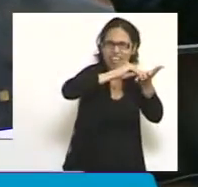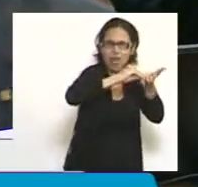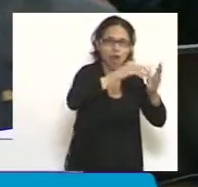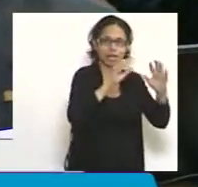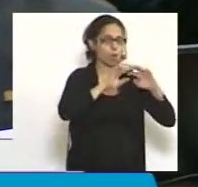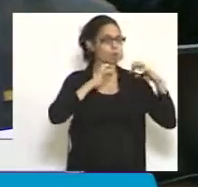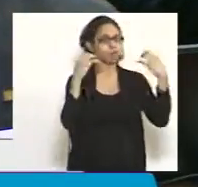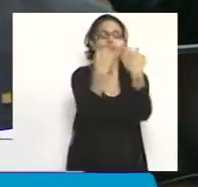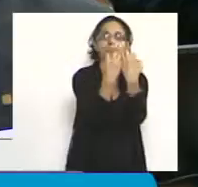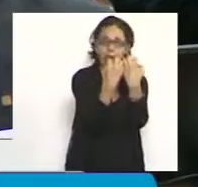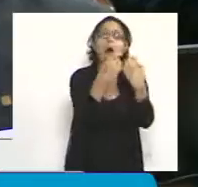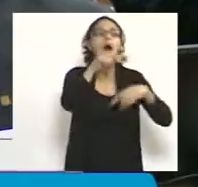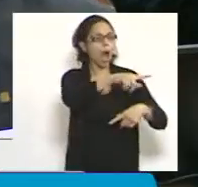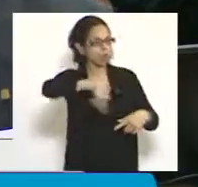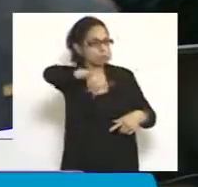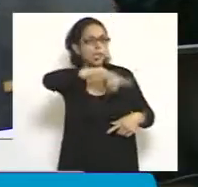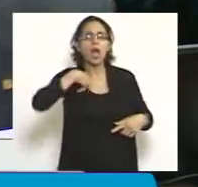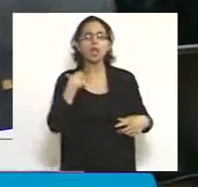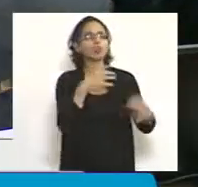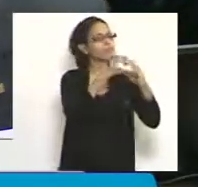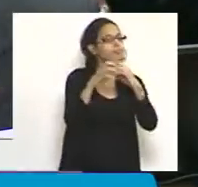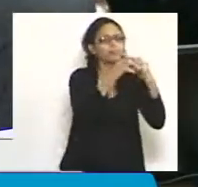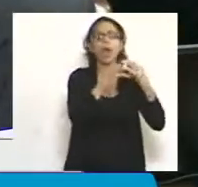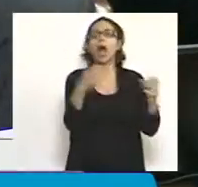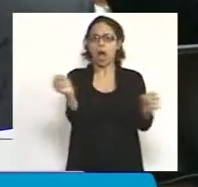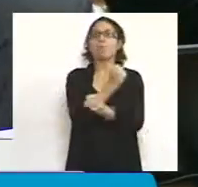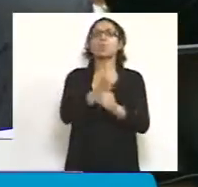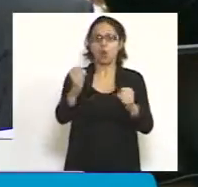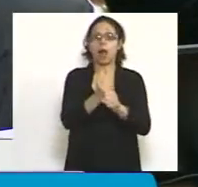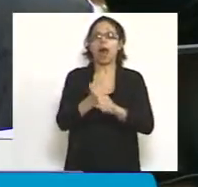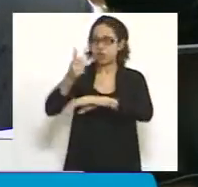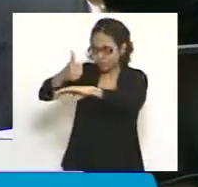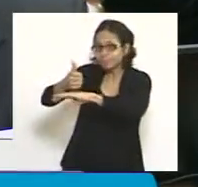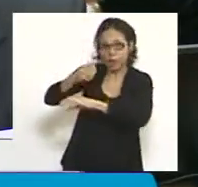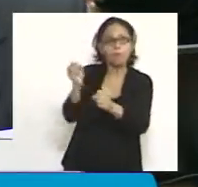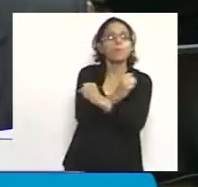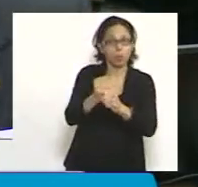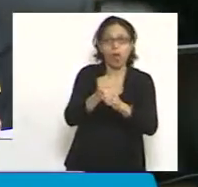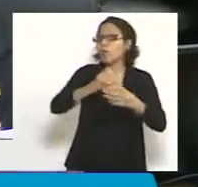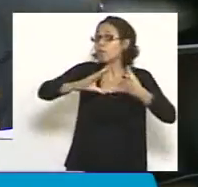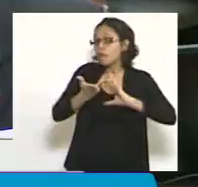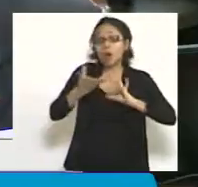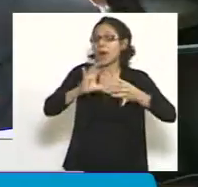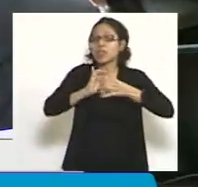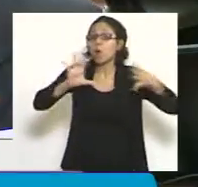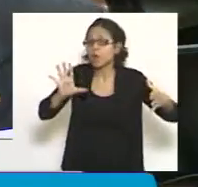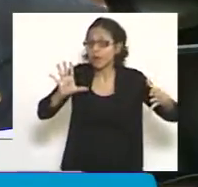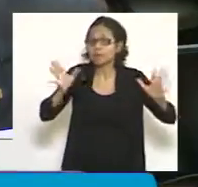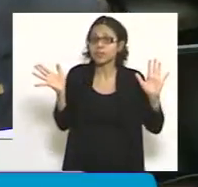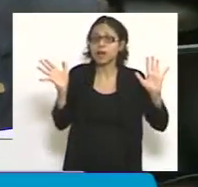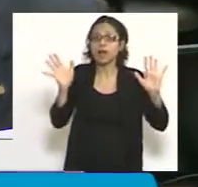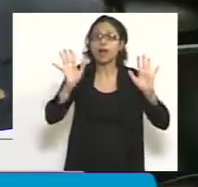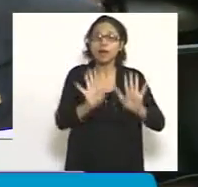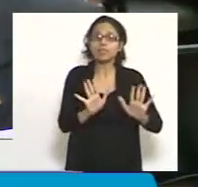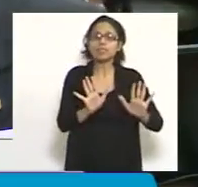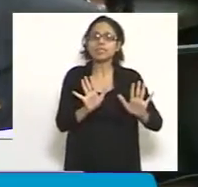miembros presta aprobación al pliego. Con lo cual, en un sistema democrático donde hay pesos y contrapesos, lo